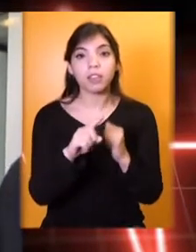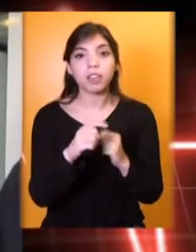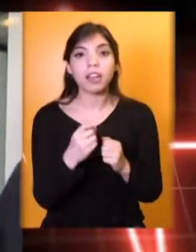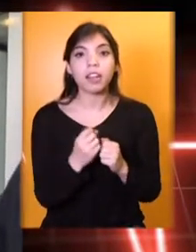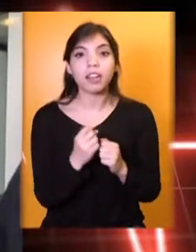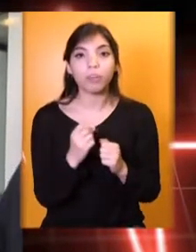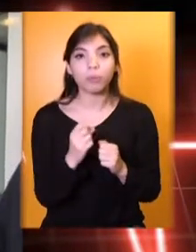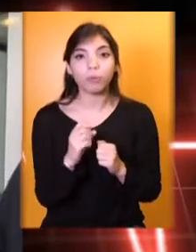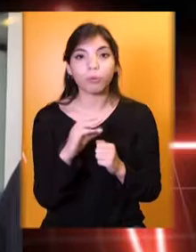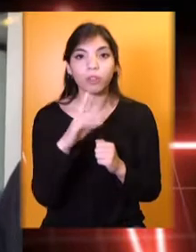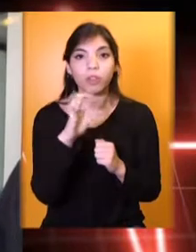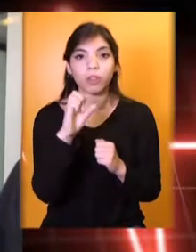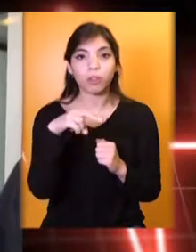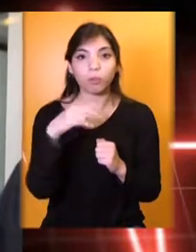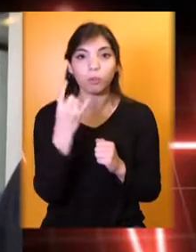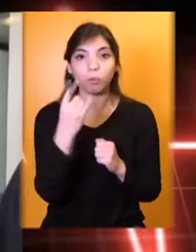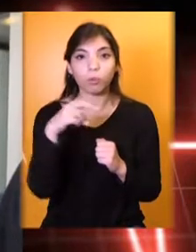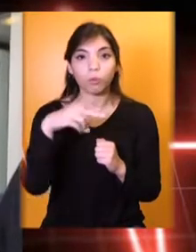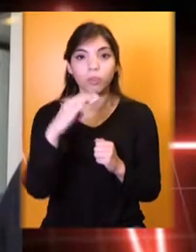año.